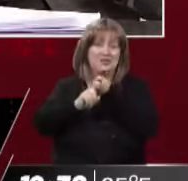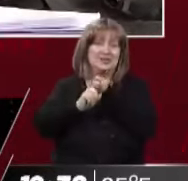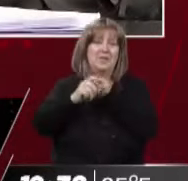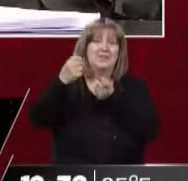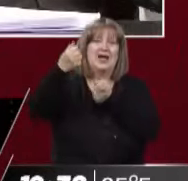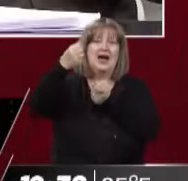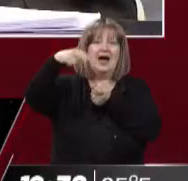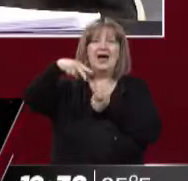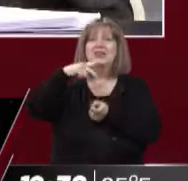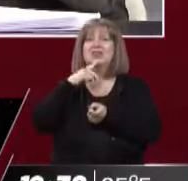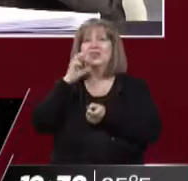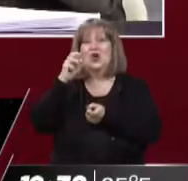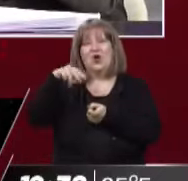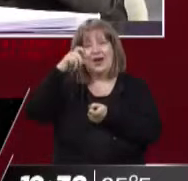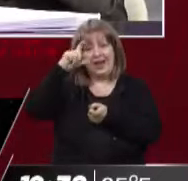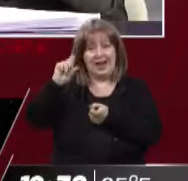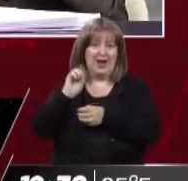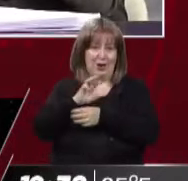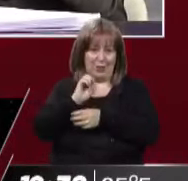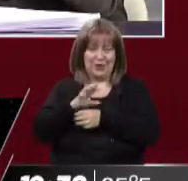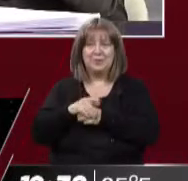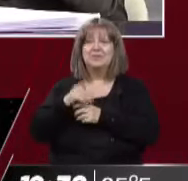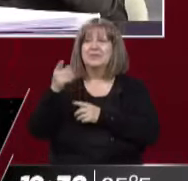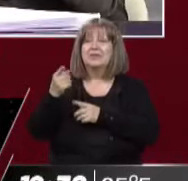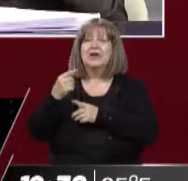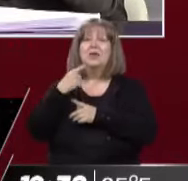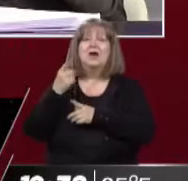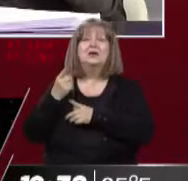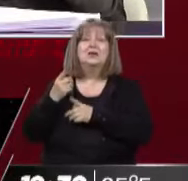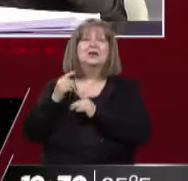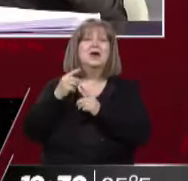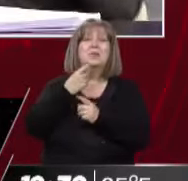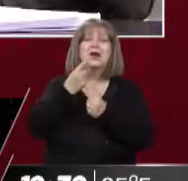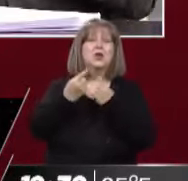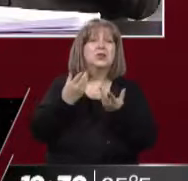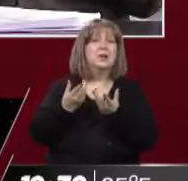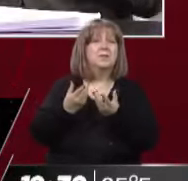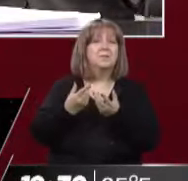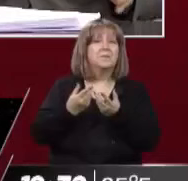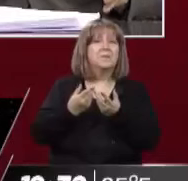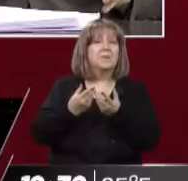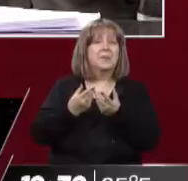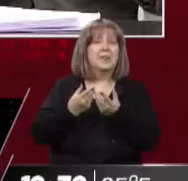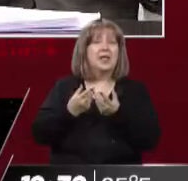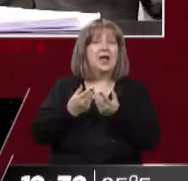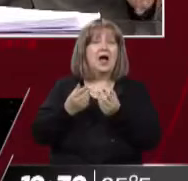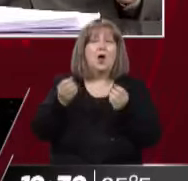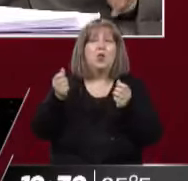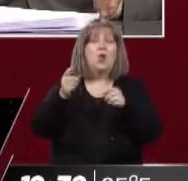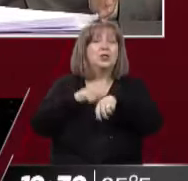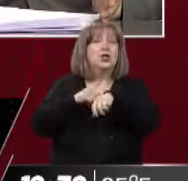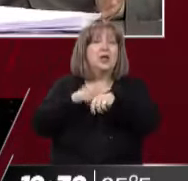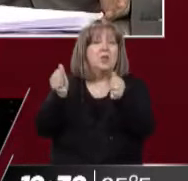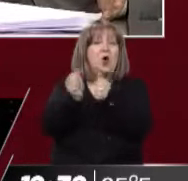tener Messi ahí cerquita, ¿sabes qué hay que averiguar, Sofía? Tarea para Sofía, le puedo tirar. A ver. ¿Cuánto tiempo van a poder estar juntos Antonella